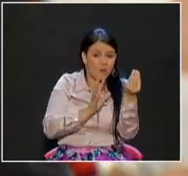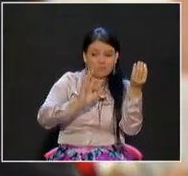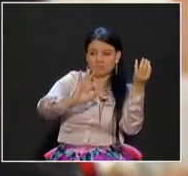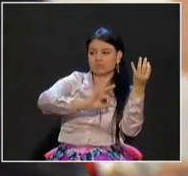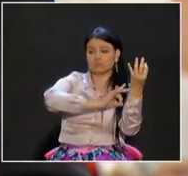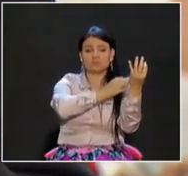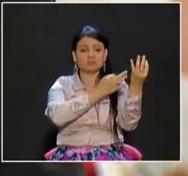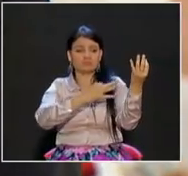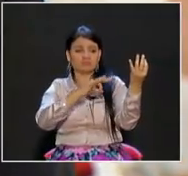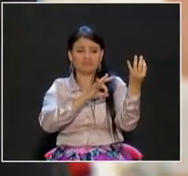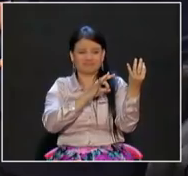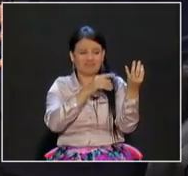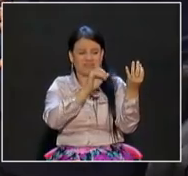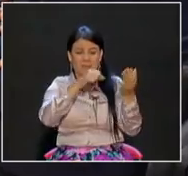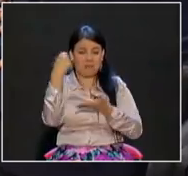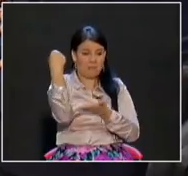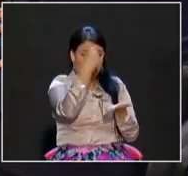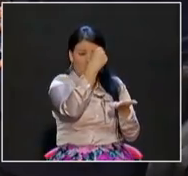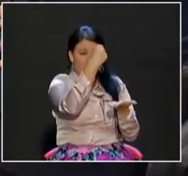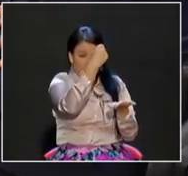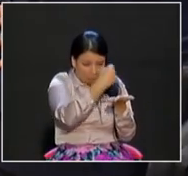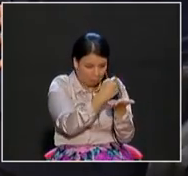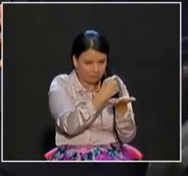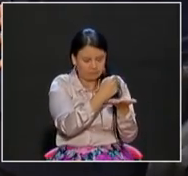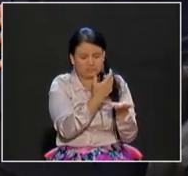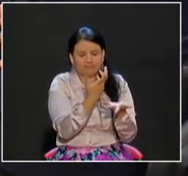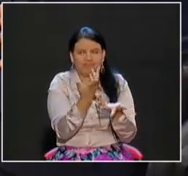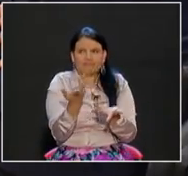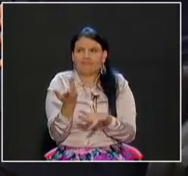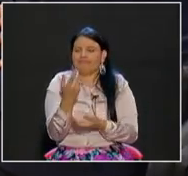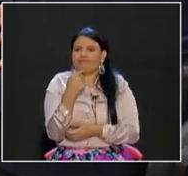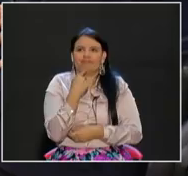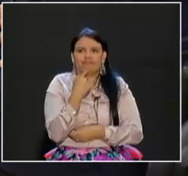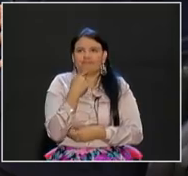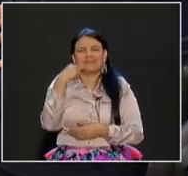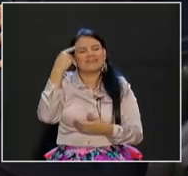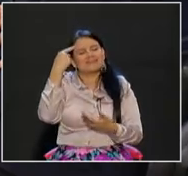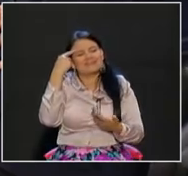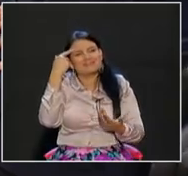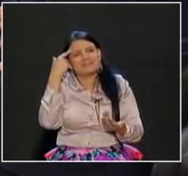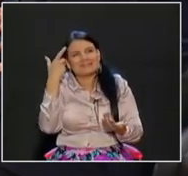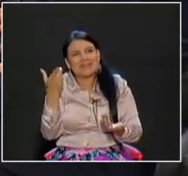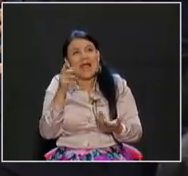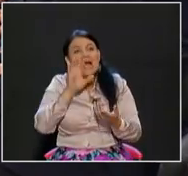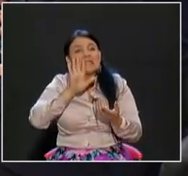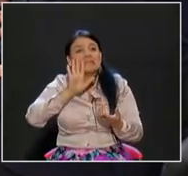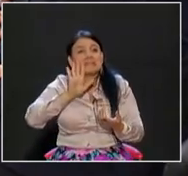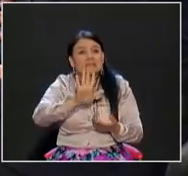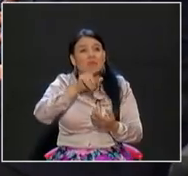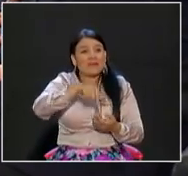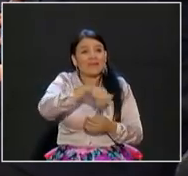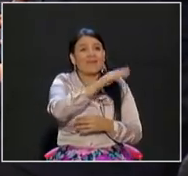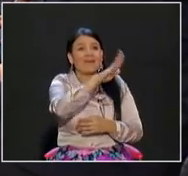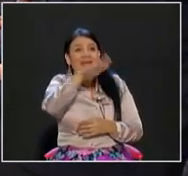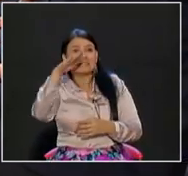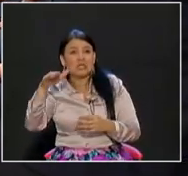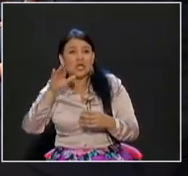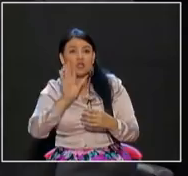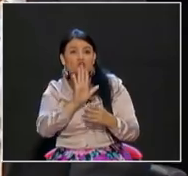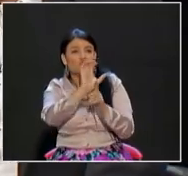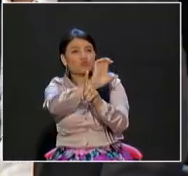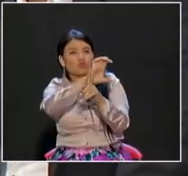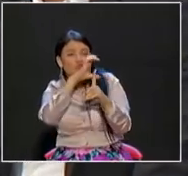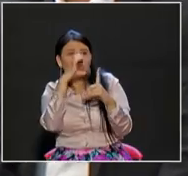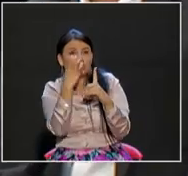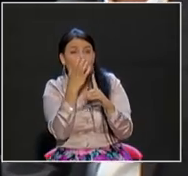acuerdo con vos en lo que vas a hacer pero lo que nos hace falta es entender que la cultura en el departamento es mucho más que